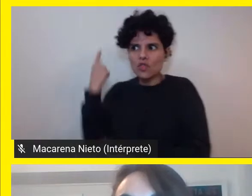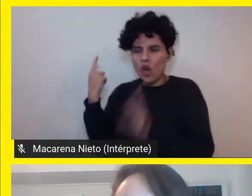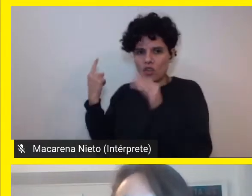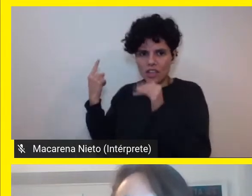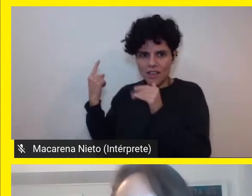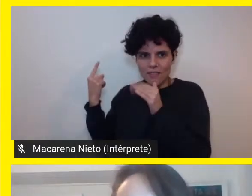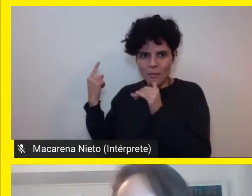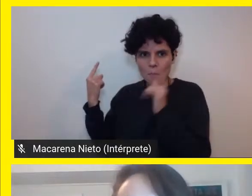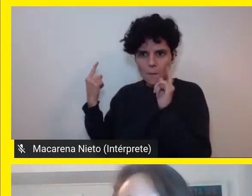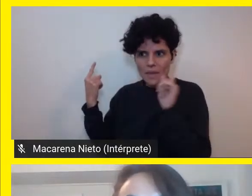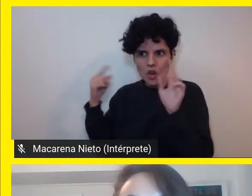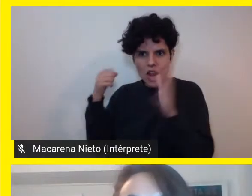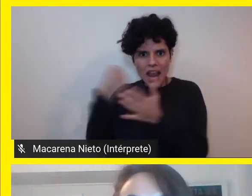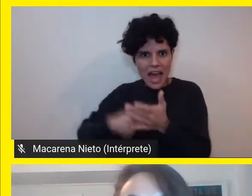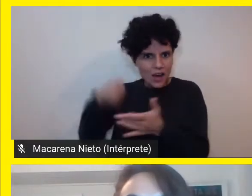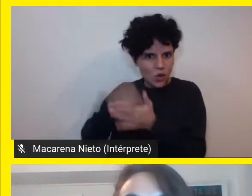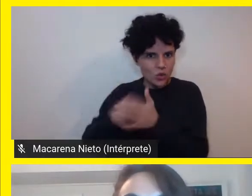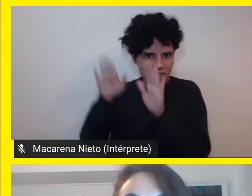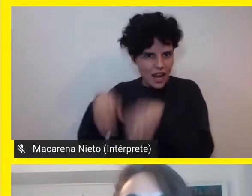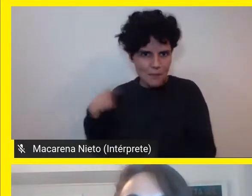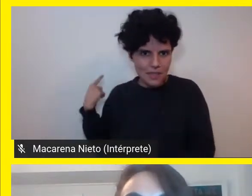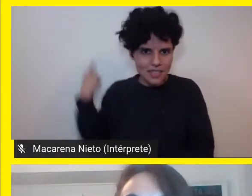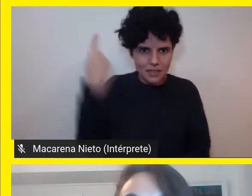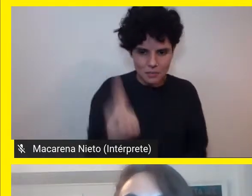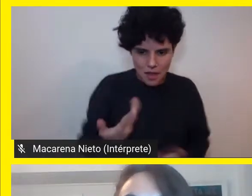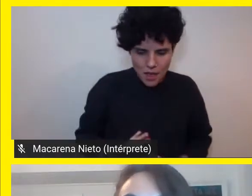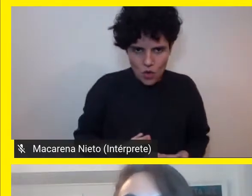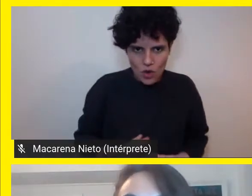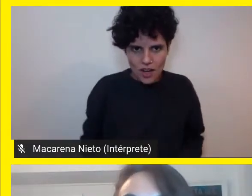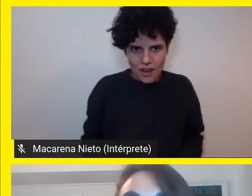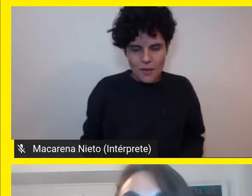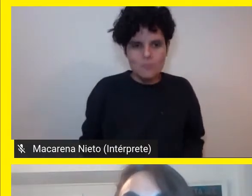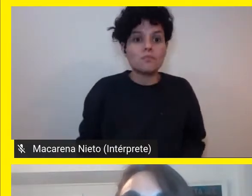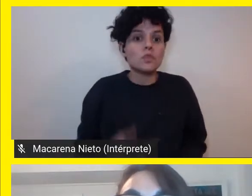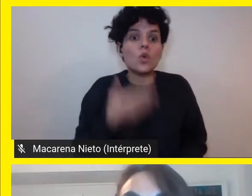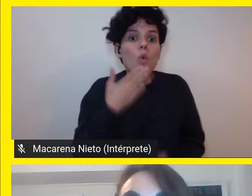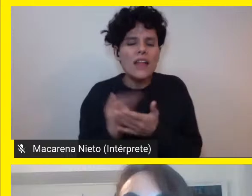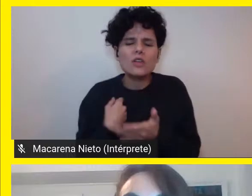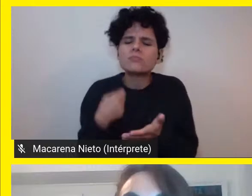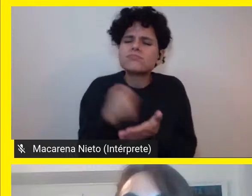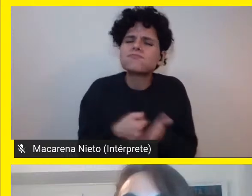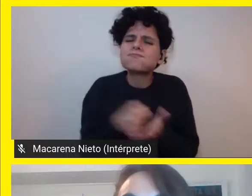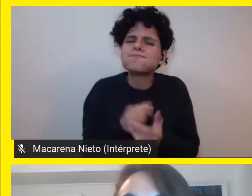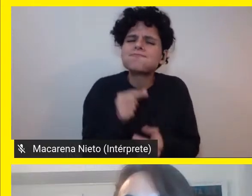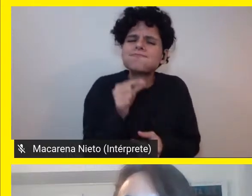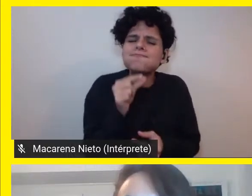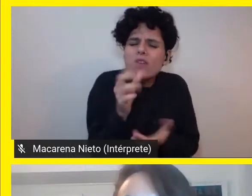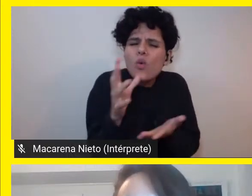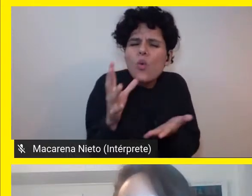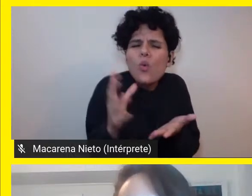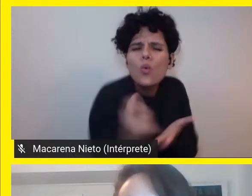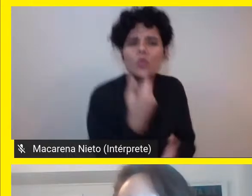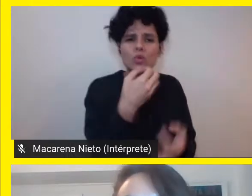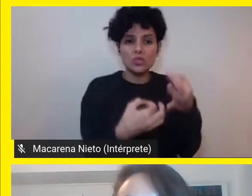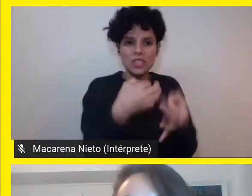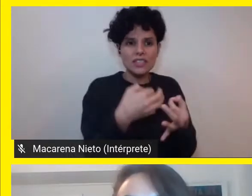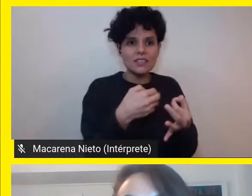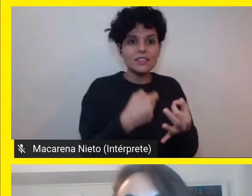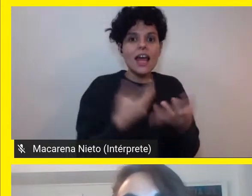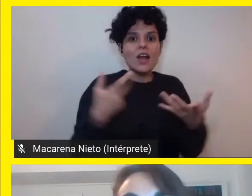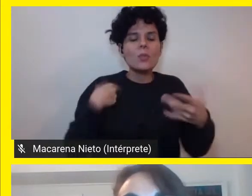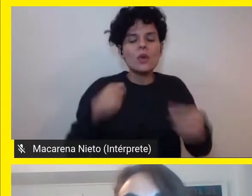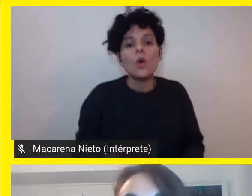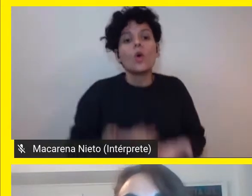encontramos en esa lucha. Y creo que cada vez que encontramos un poquito de justicia es también una bocanada de aire para seguir adelante. Y por eso